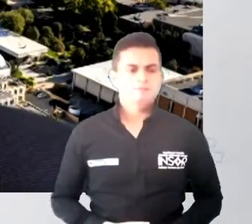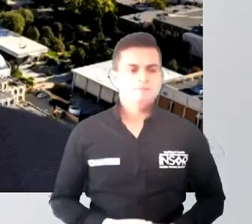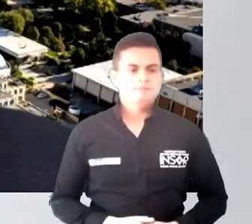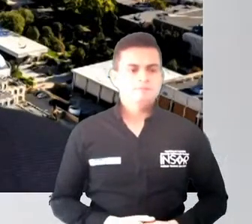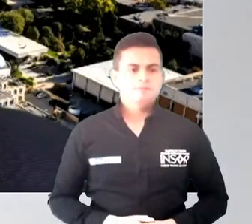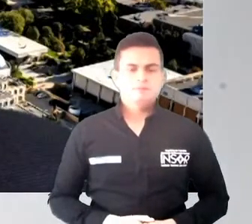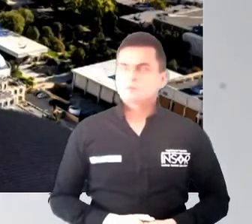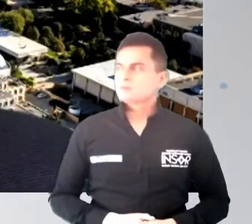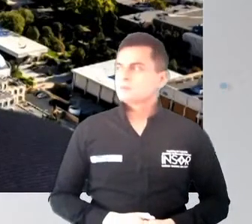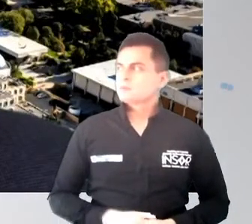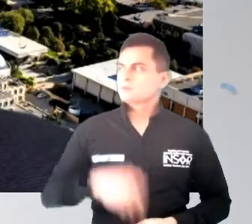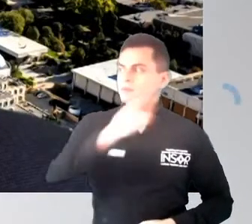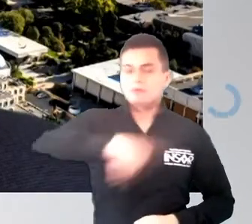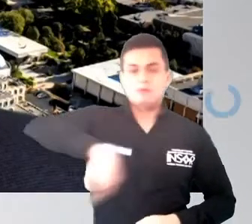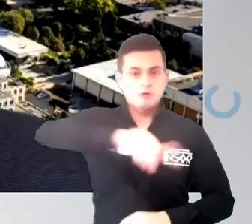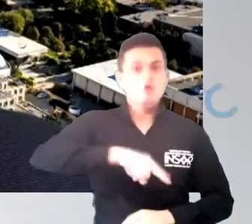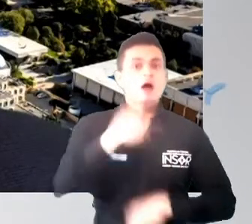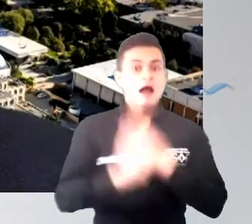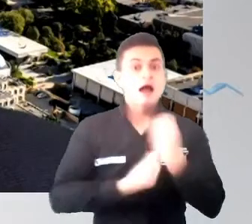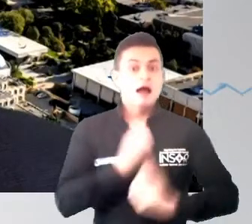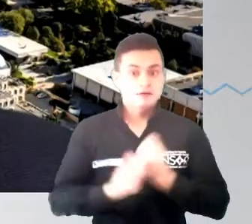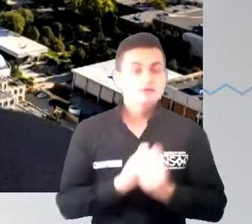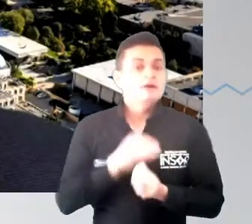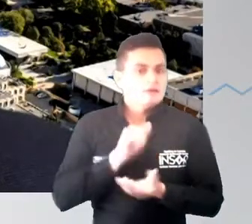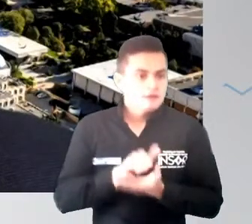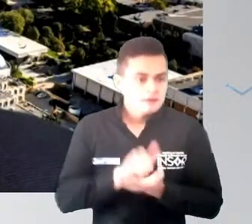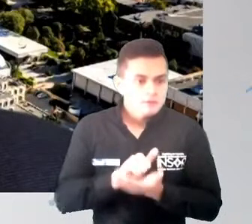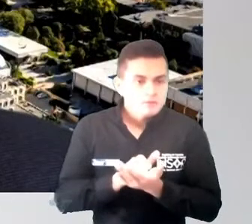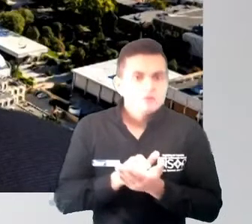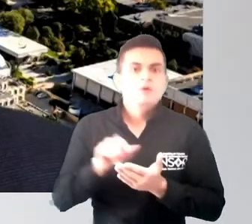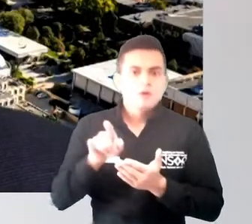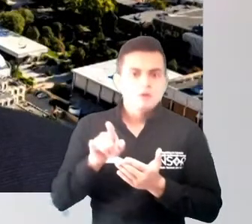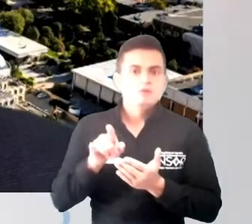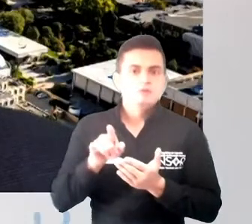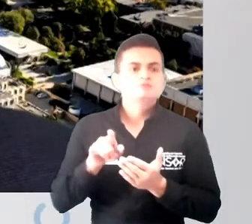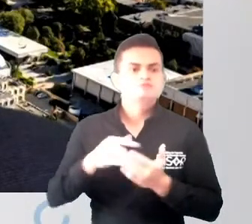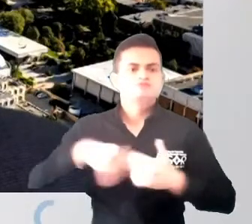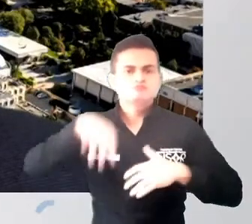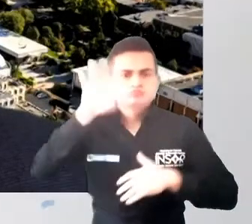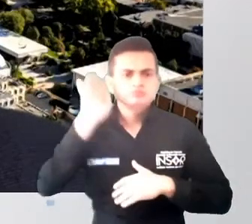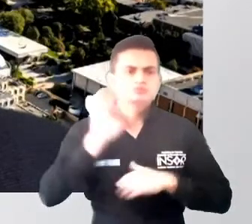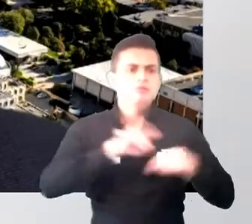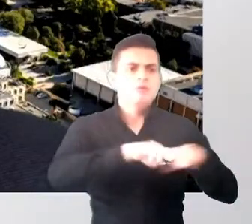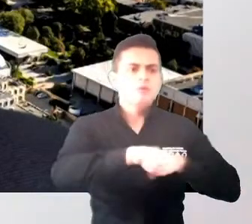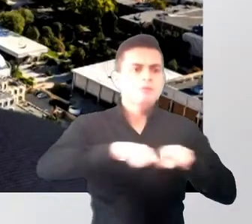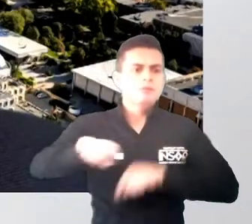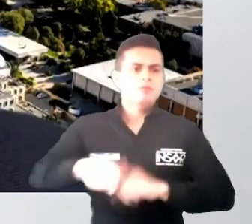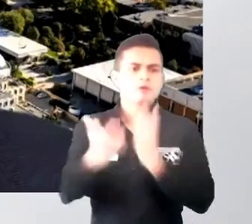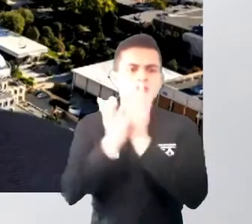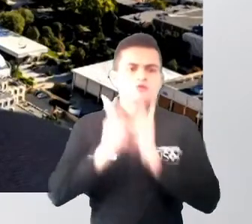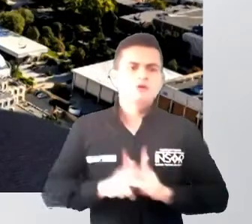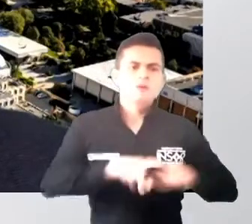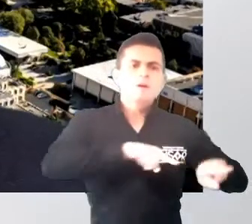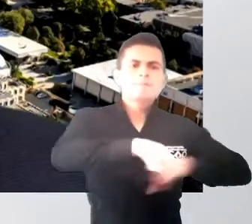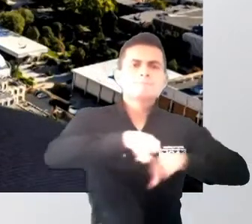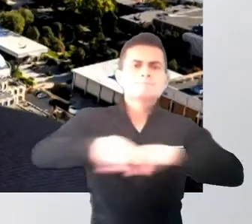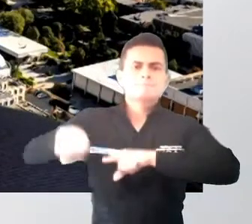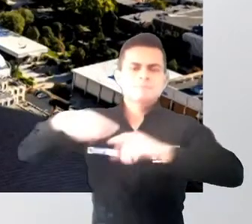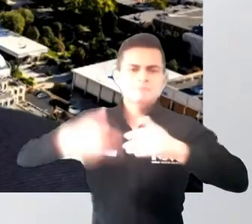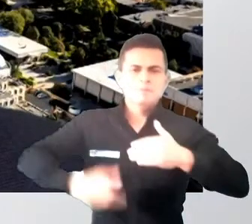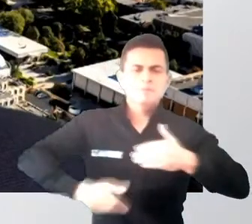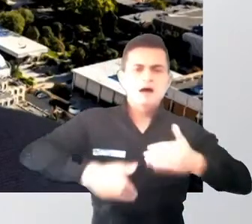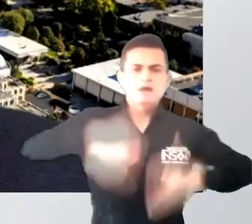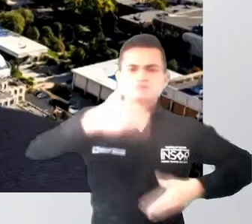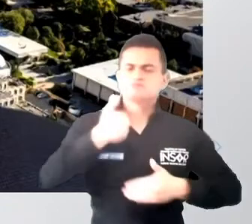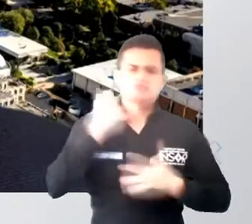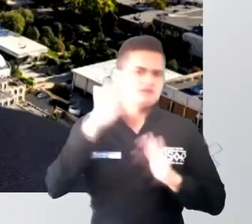Ellos están haciendo esto con miles y miles de estudiantes que ya son adultos y se dieron cuenta que muchos de